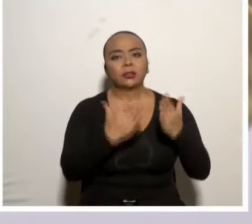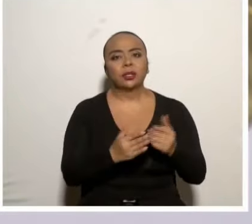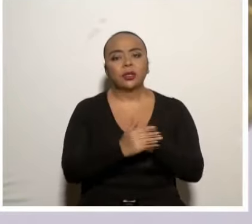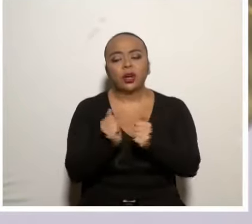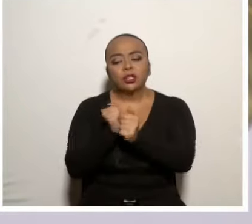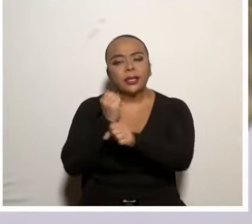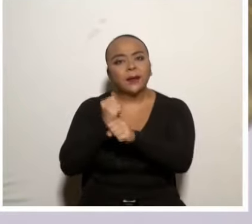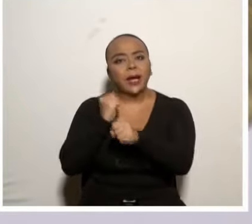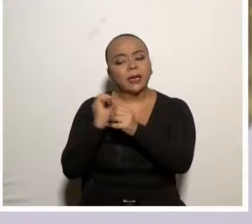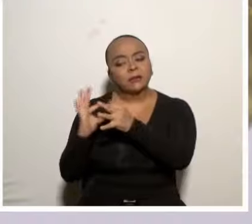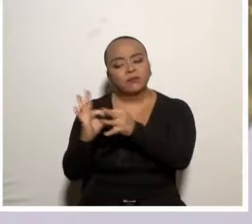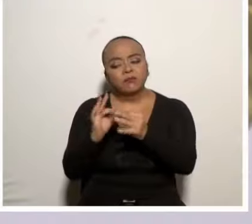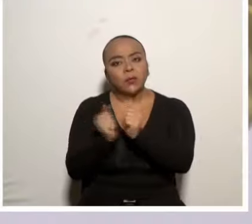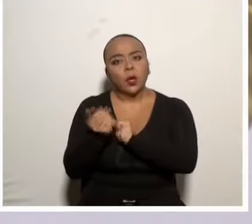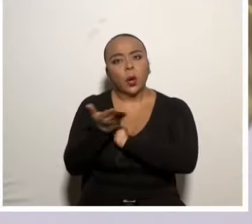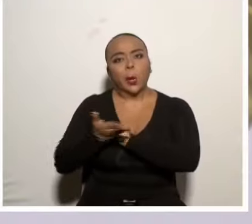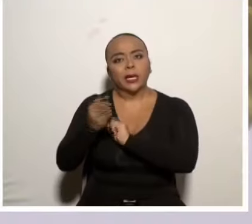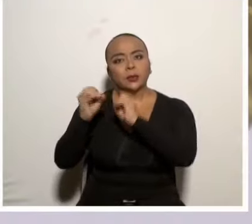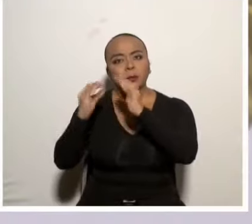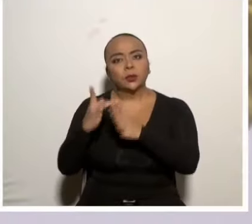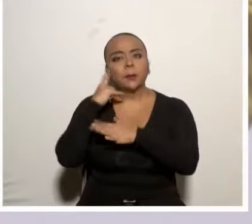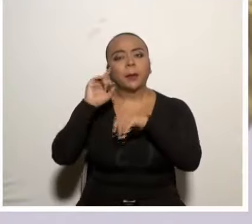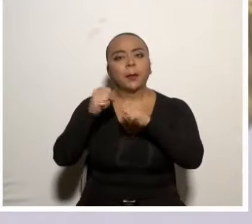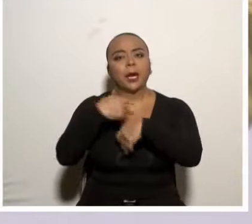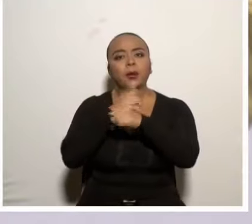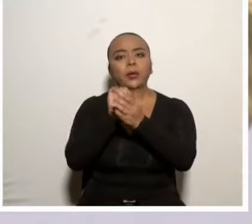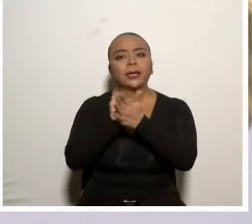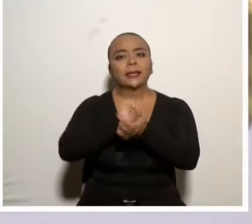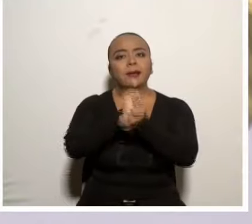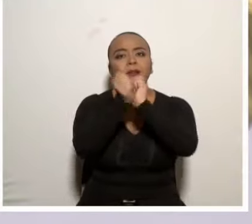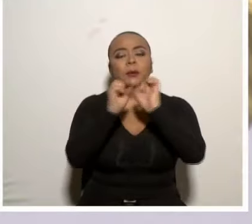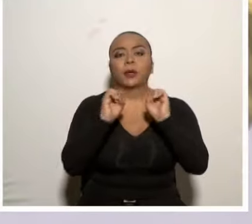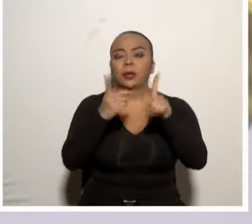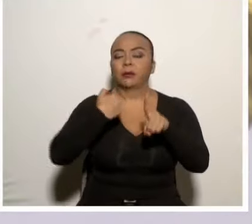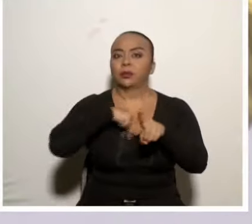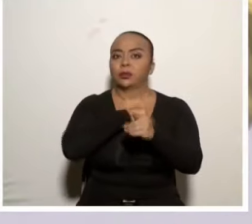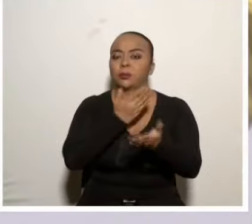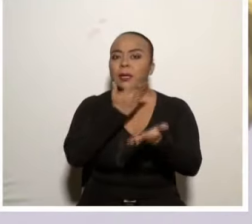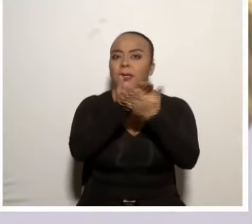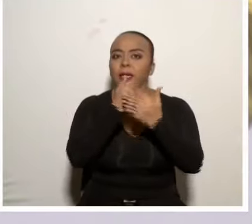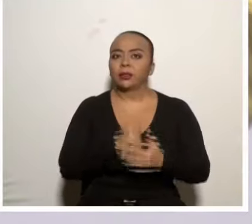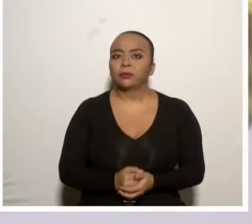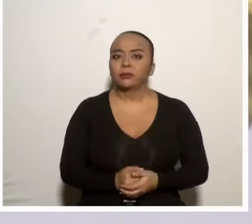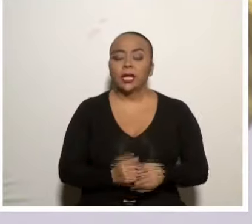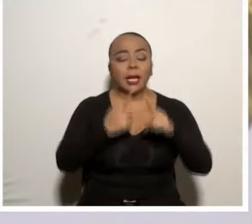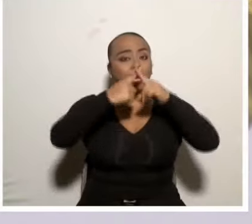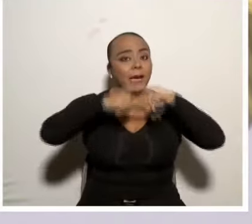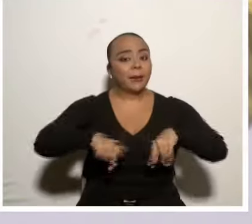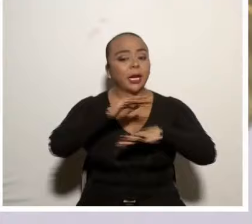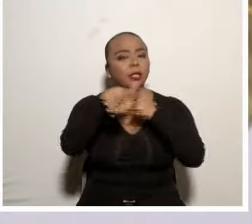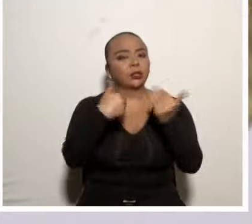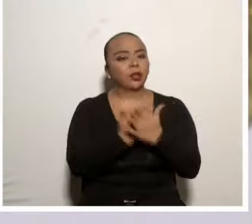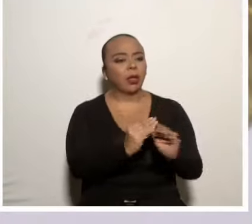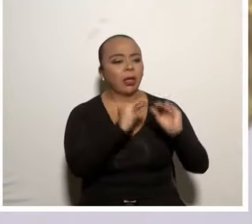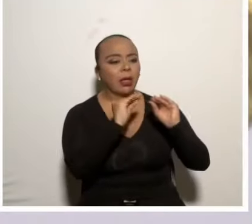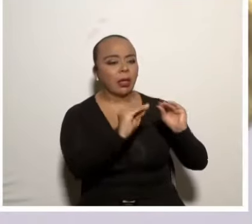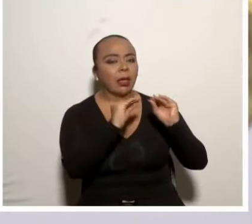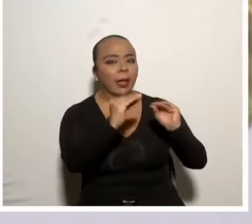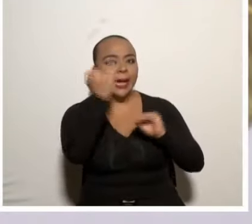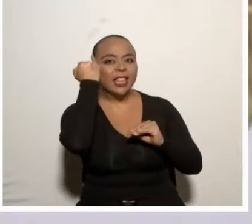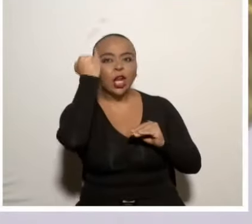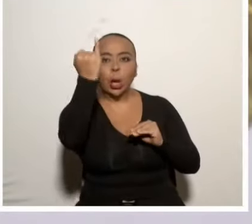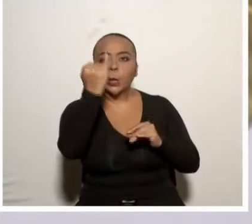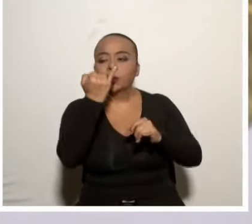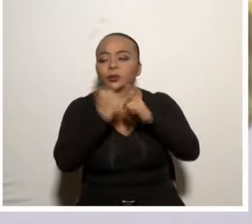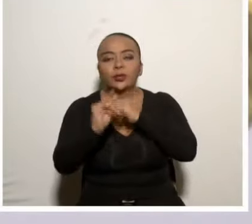con trabajar de la mano con ellos para ejecutar esa reforma educativa que estamos planteando, eliminar todo adoctrinamiento ideológico que en